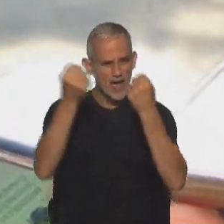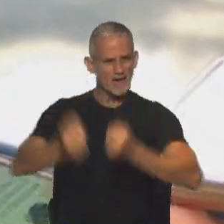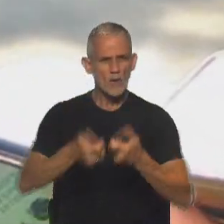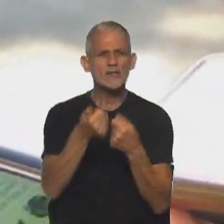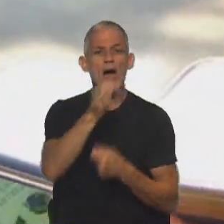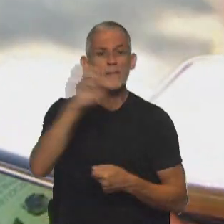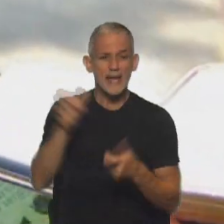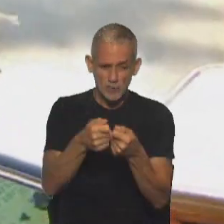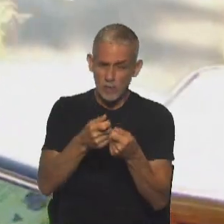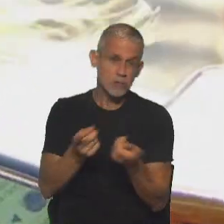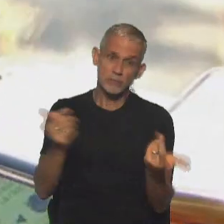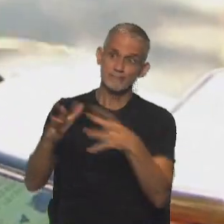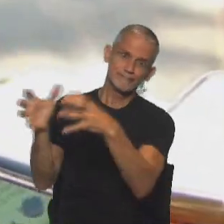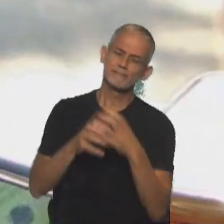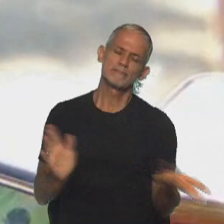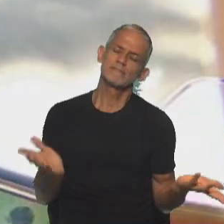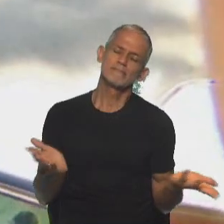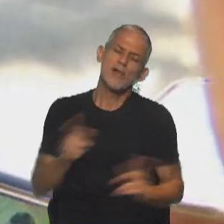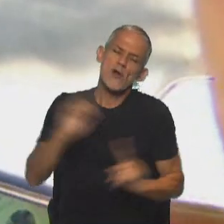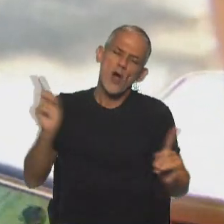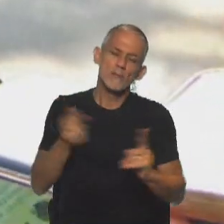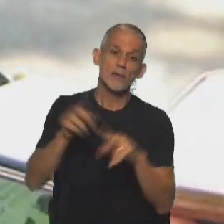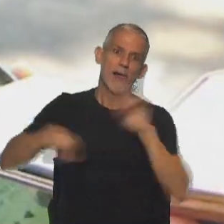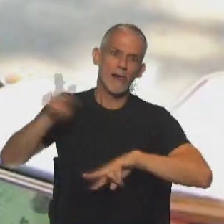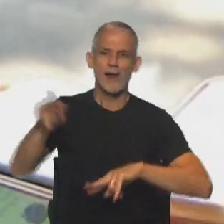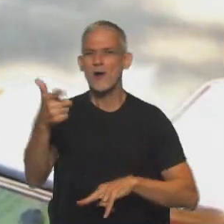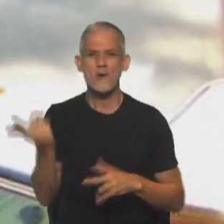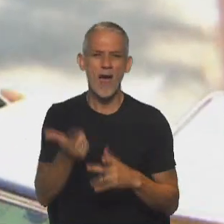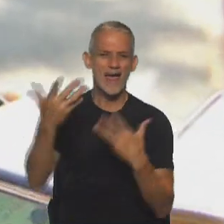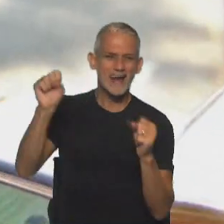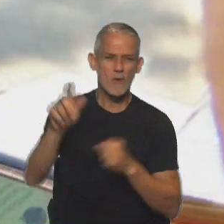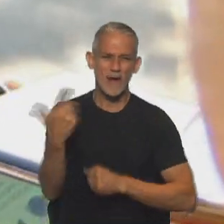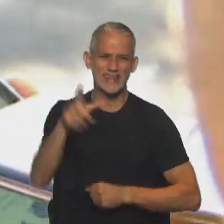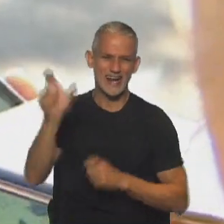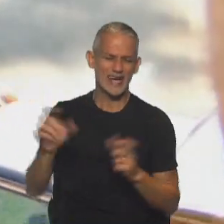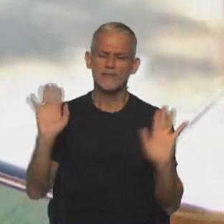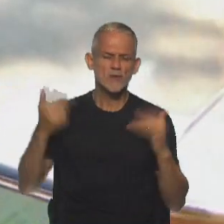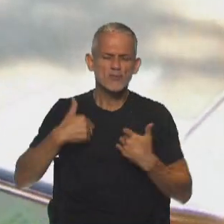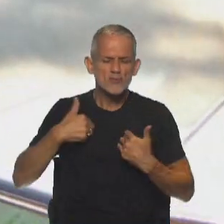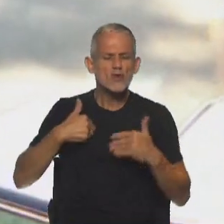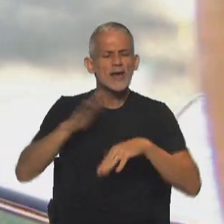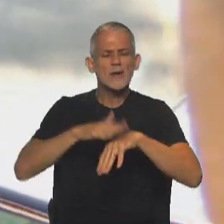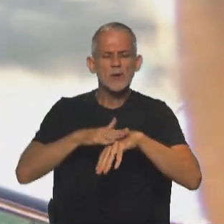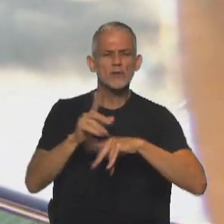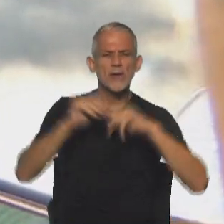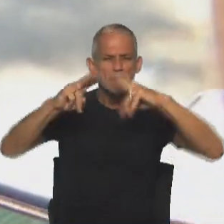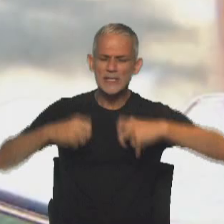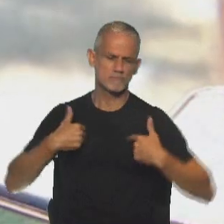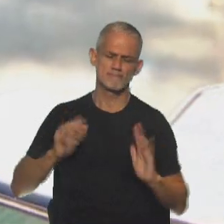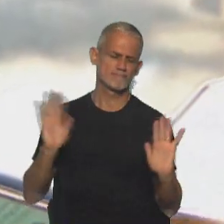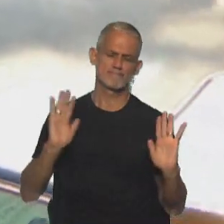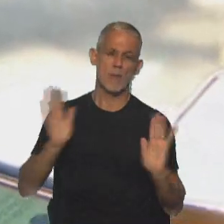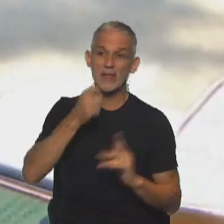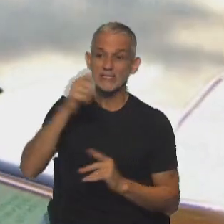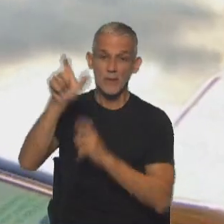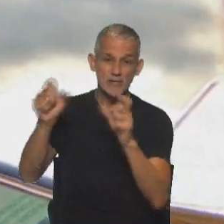validar la identidad. No lo hace, por algo no lo hace, no los encuentra. Mire, yo no soy la que tiene que investigar si